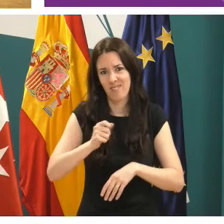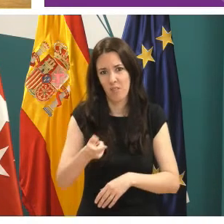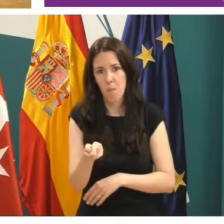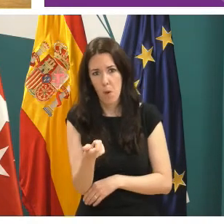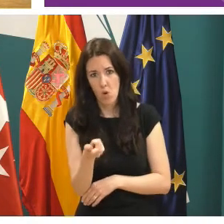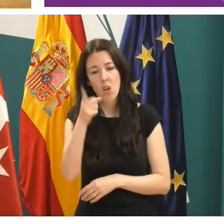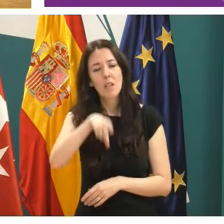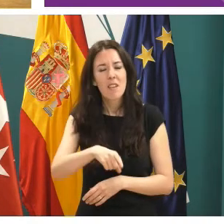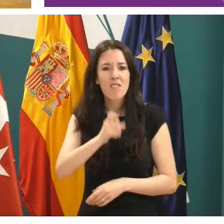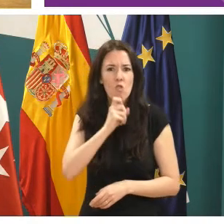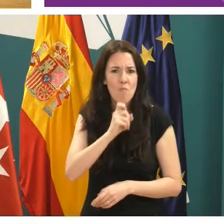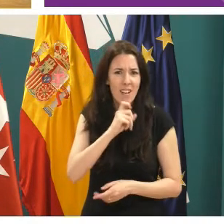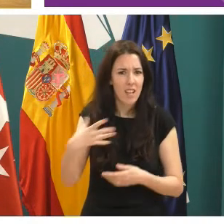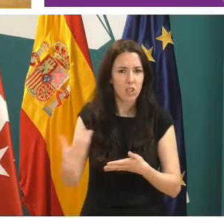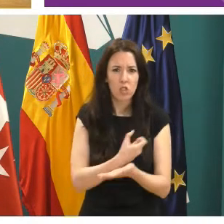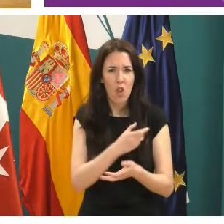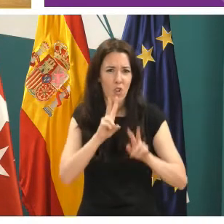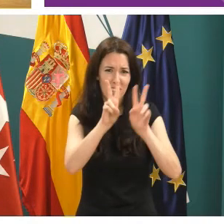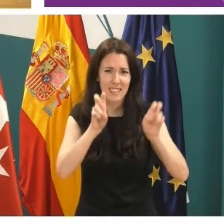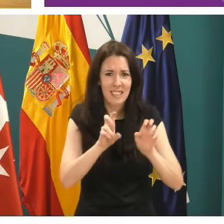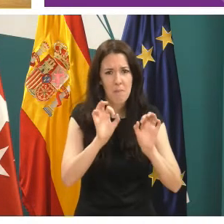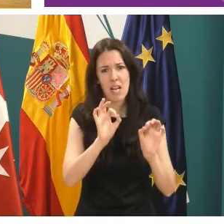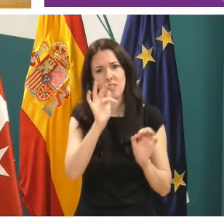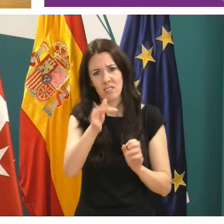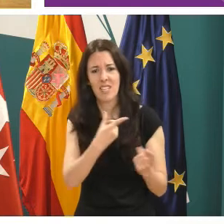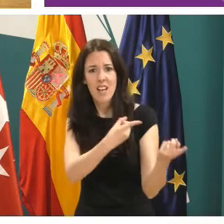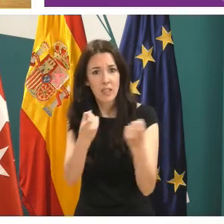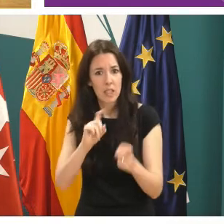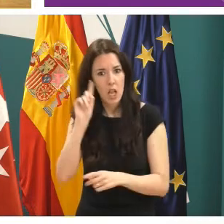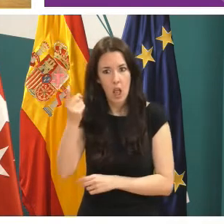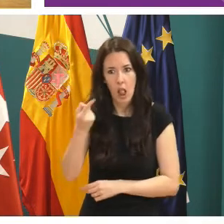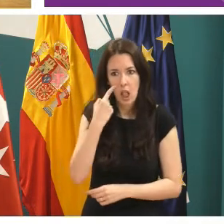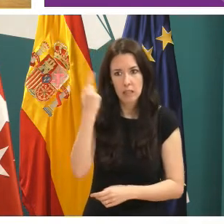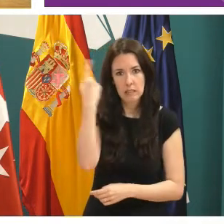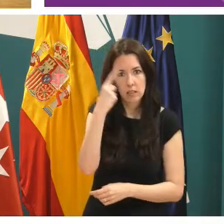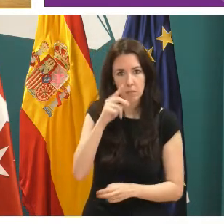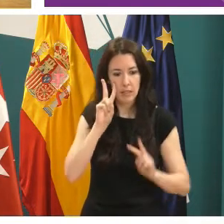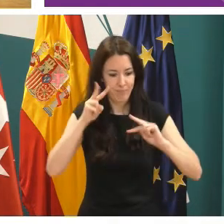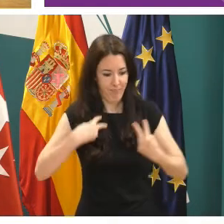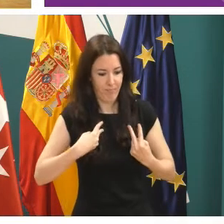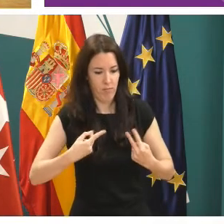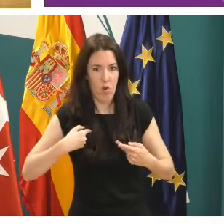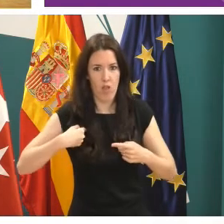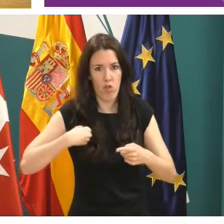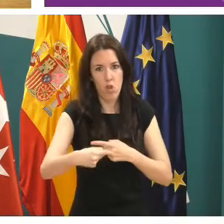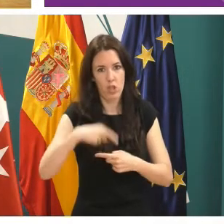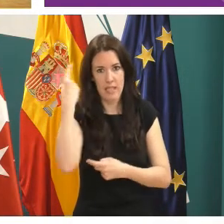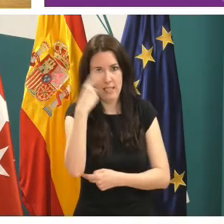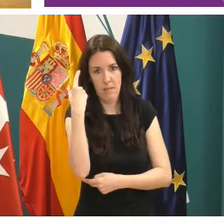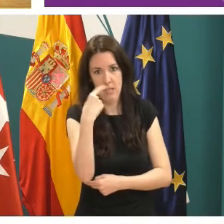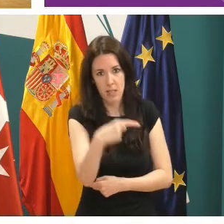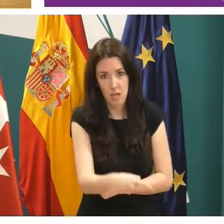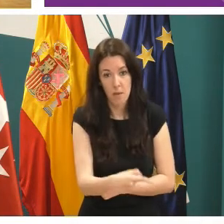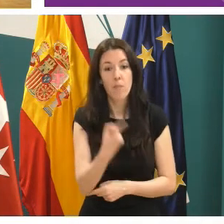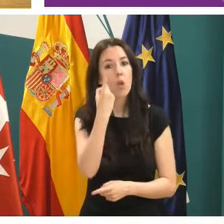complejidad de todos estos aspectos y necesidades que detectamos y que ellos detectan cada día, ¿no? Una de